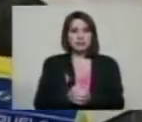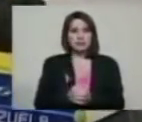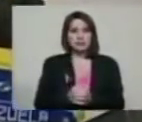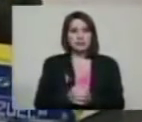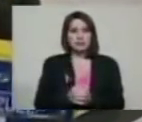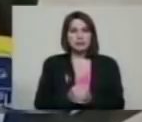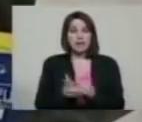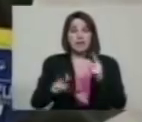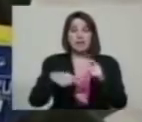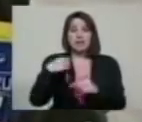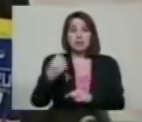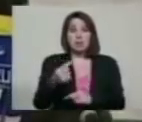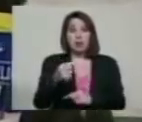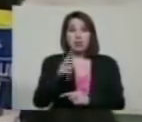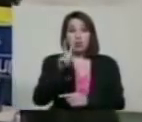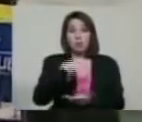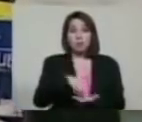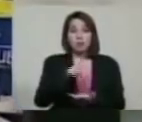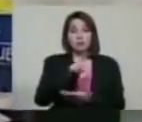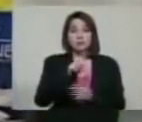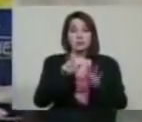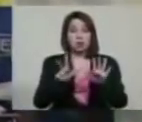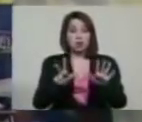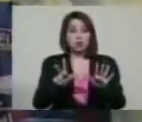Los Ángeles